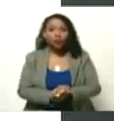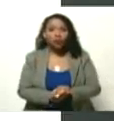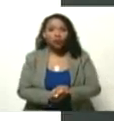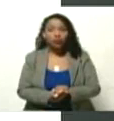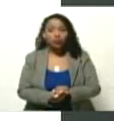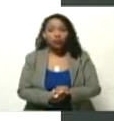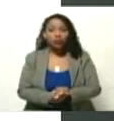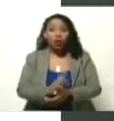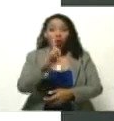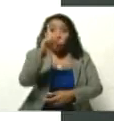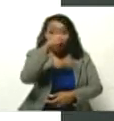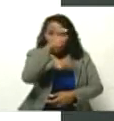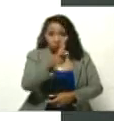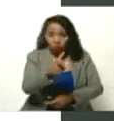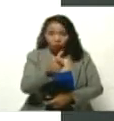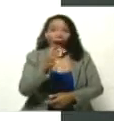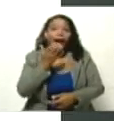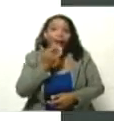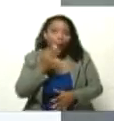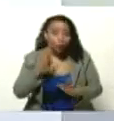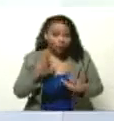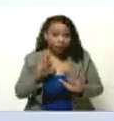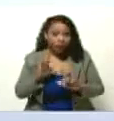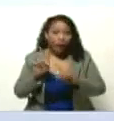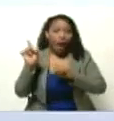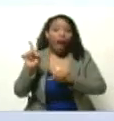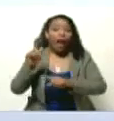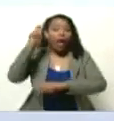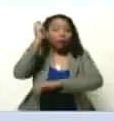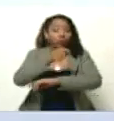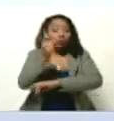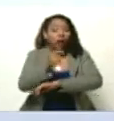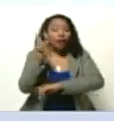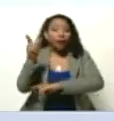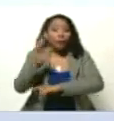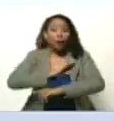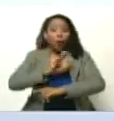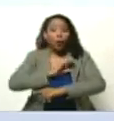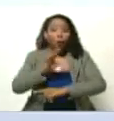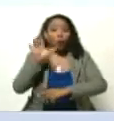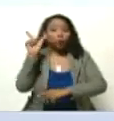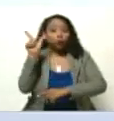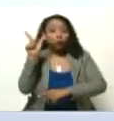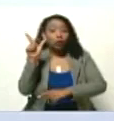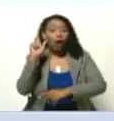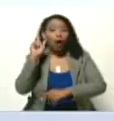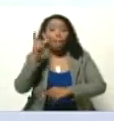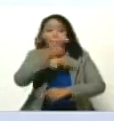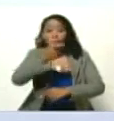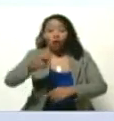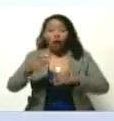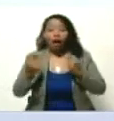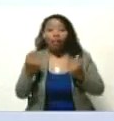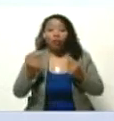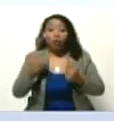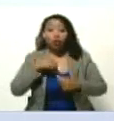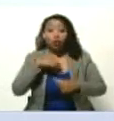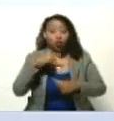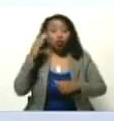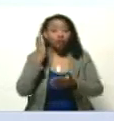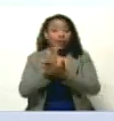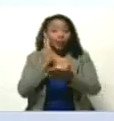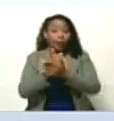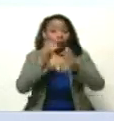Si una persona, el Tribunal Disciplinario del partido es un ente muy activo. Nosotros estamos constantemente